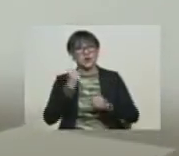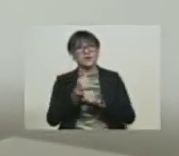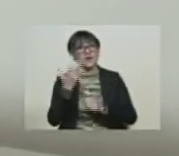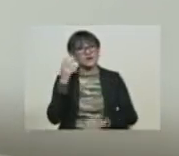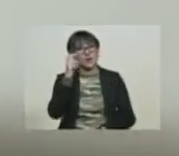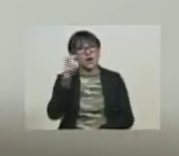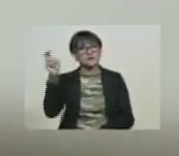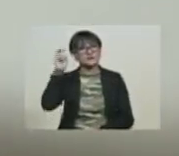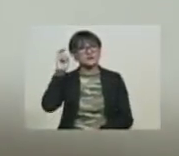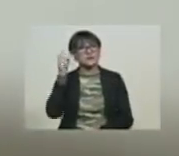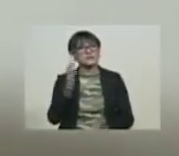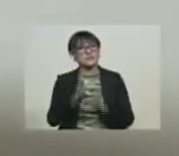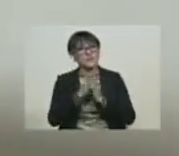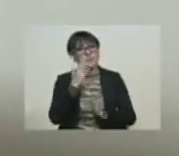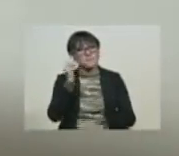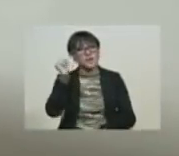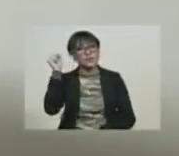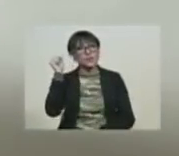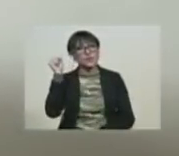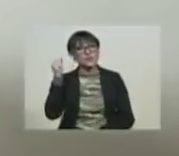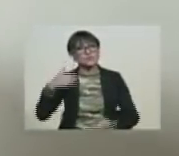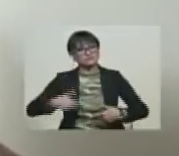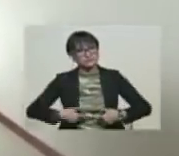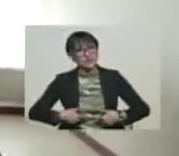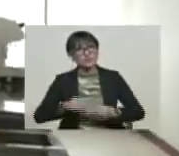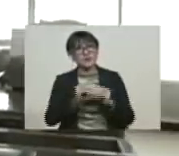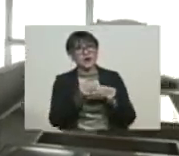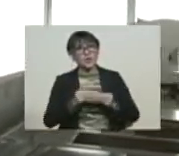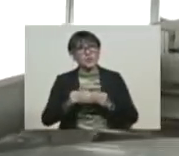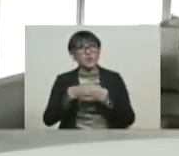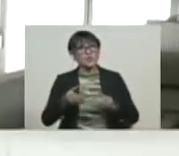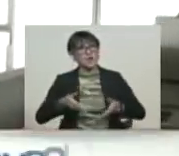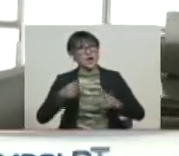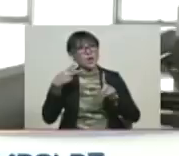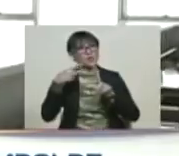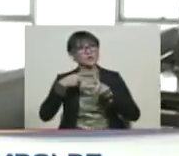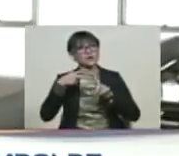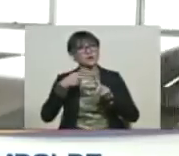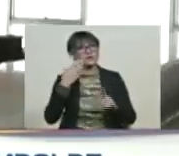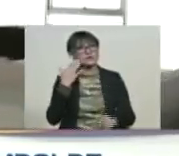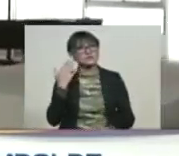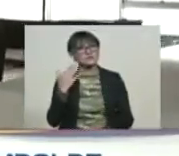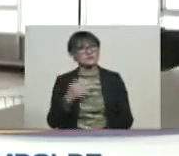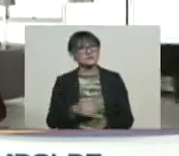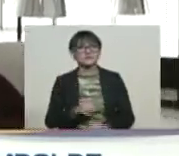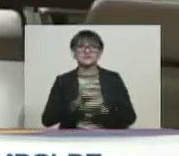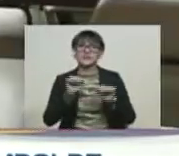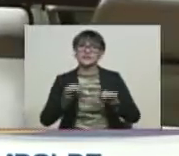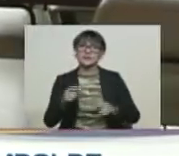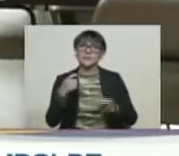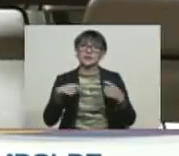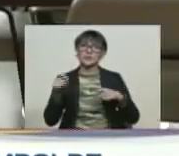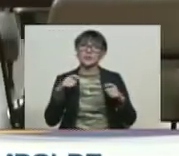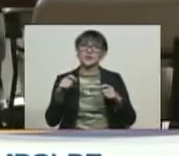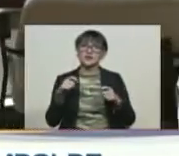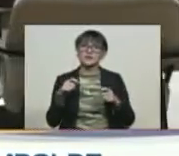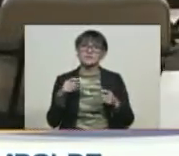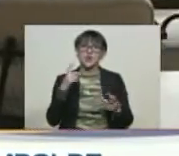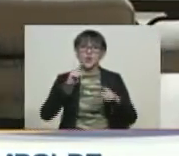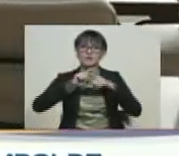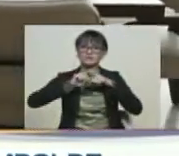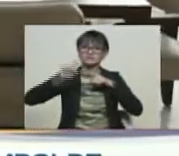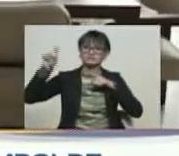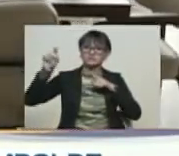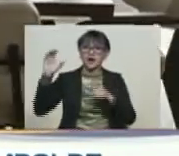canciller, Nicolás, ponle empeño, recupera ese hotel como un sistema de turismo para Guarayra